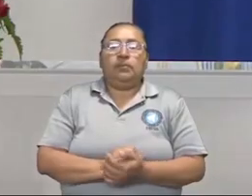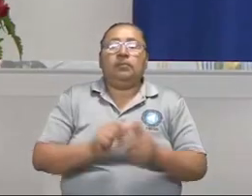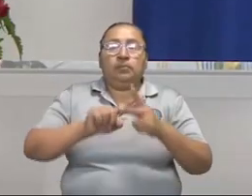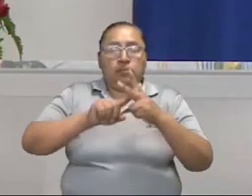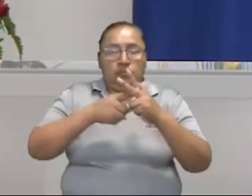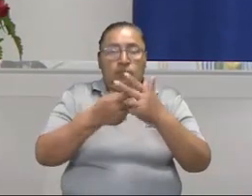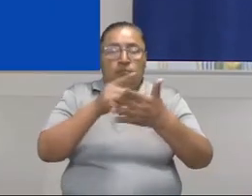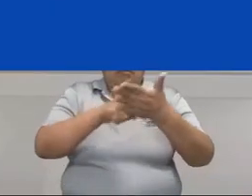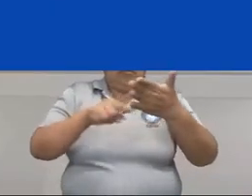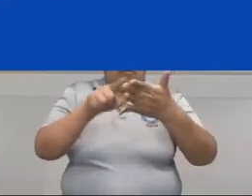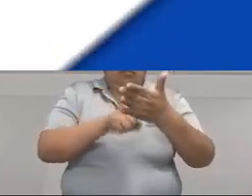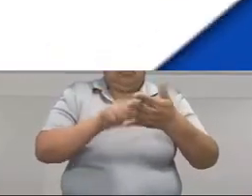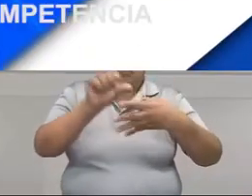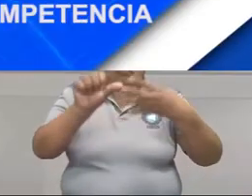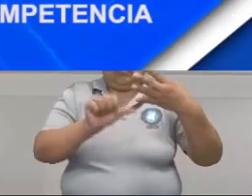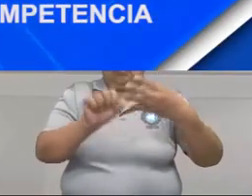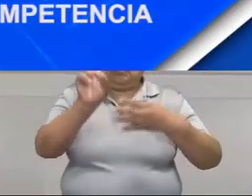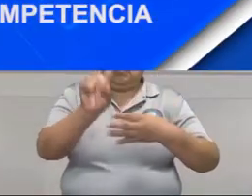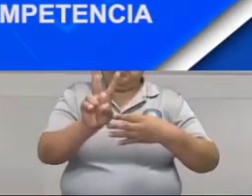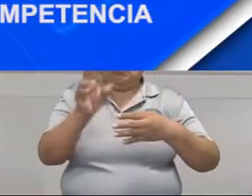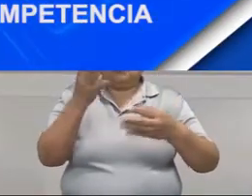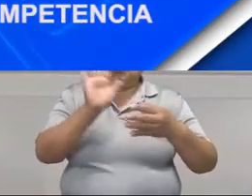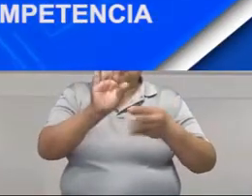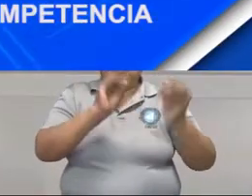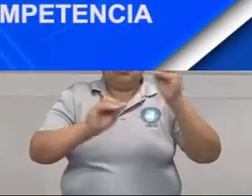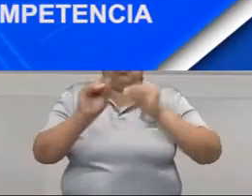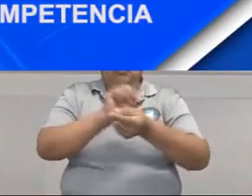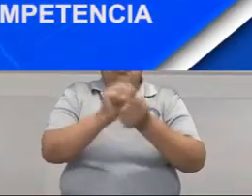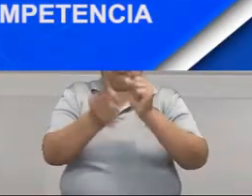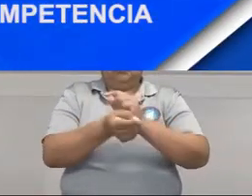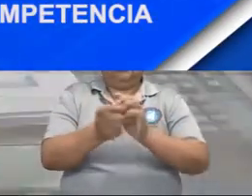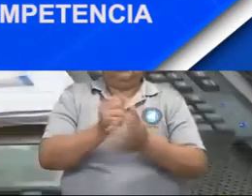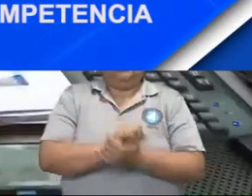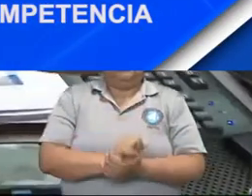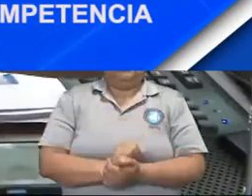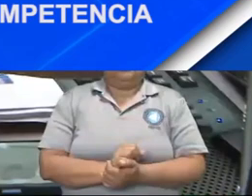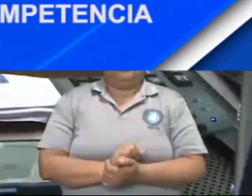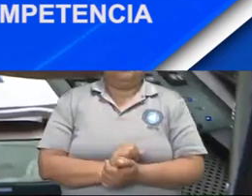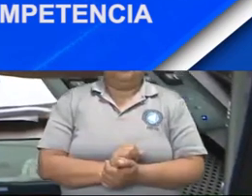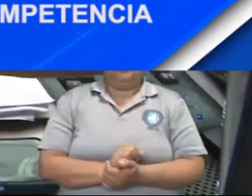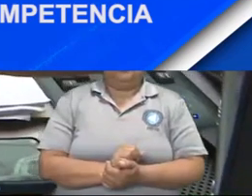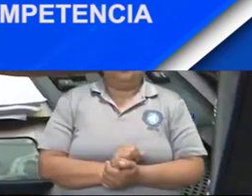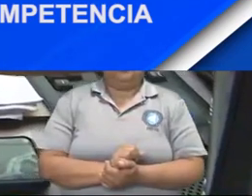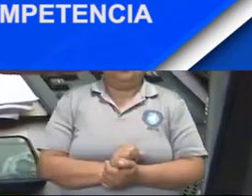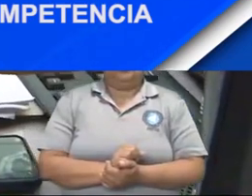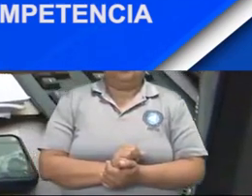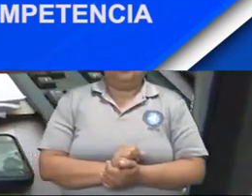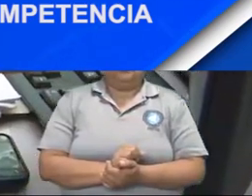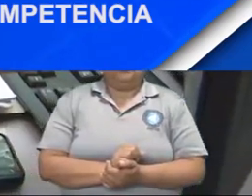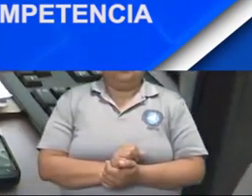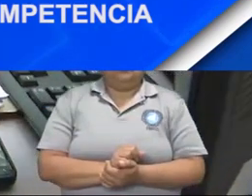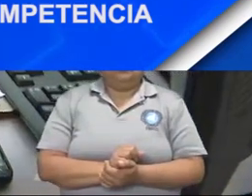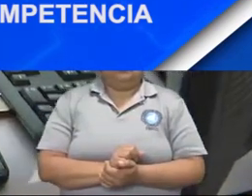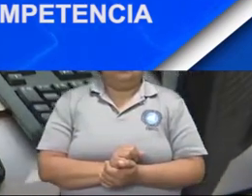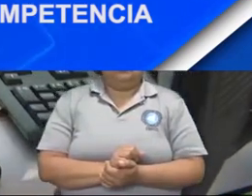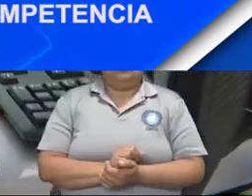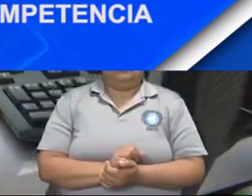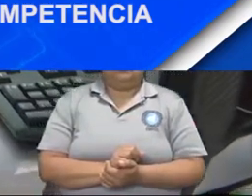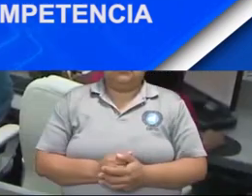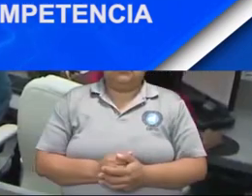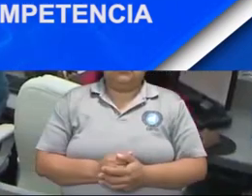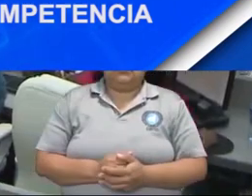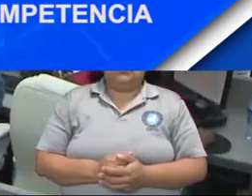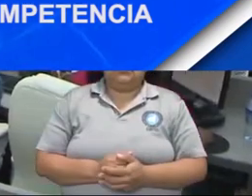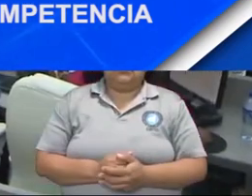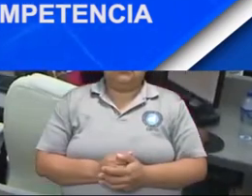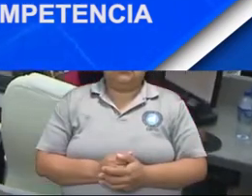No, la hacienda del Espeque, por ejemplo, donde usan lo que es Arauz, y está demostrado que el abono verde, pues esto viene por lo menos a